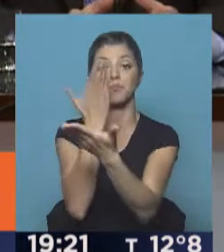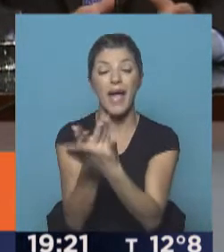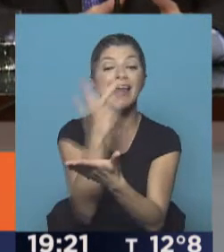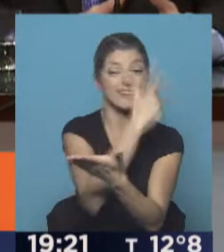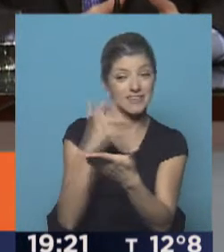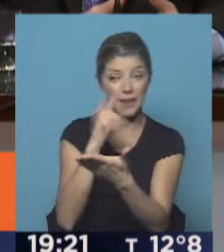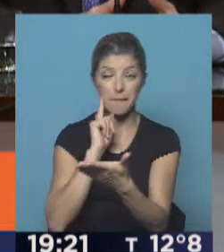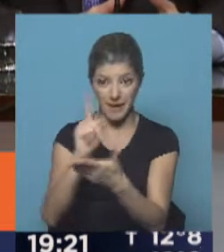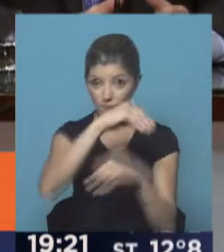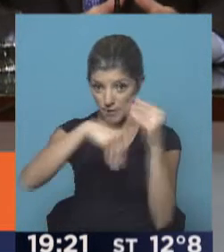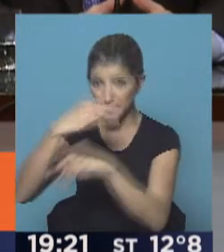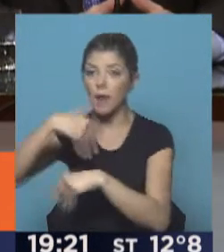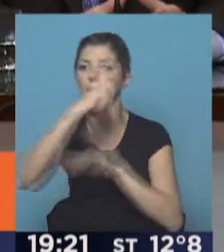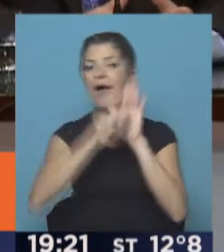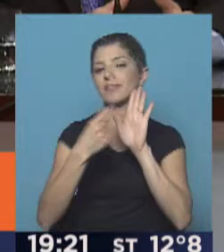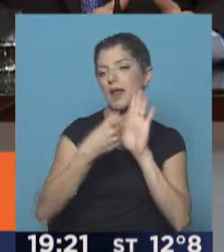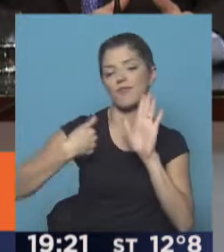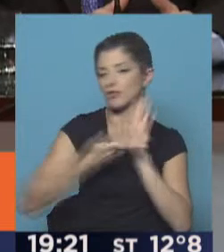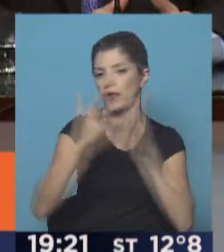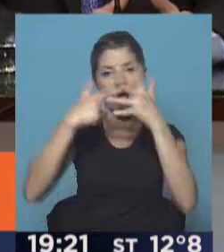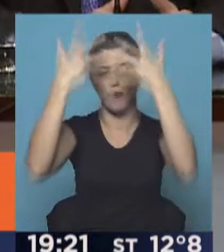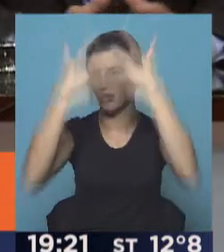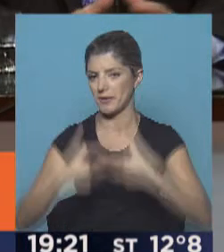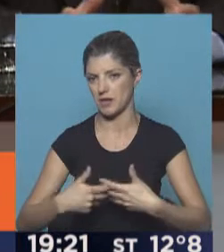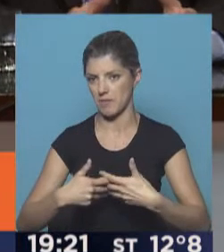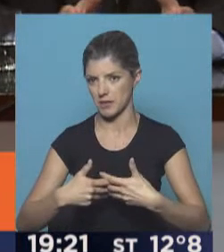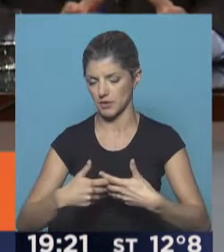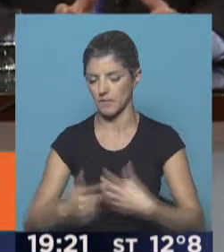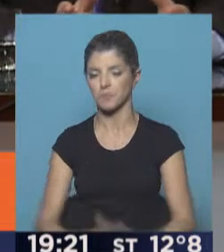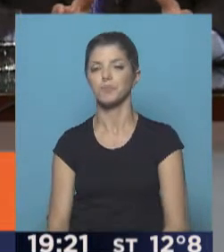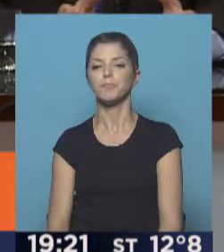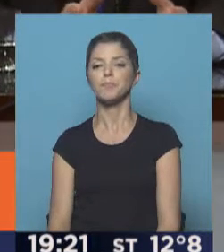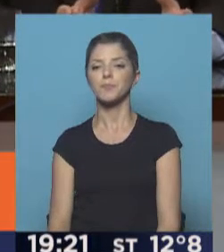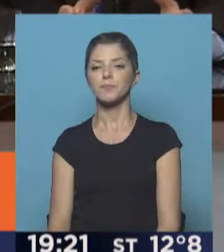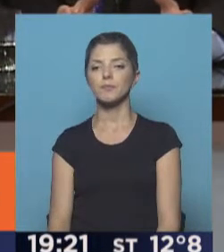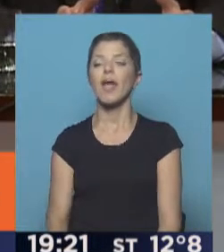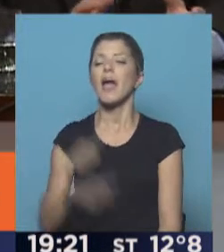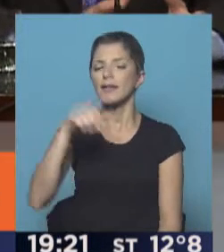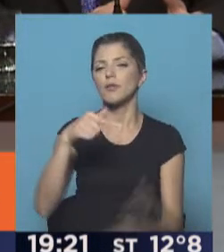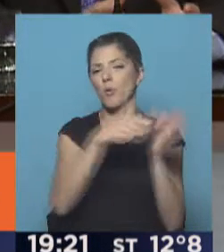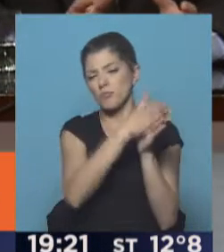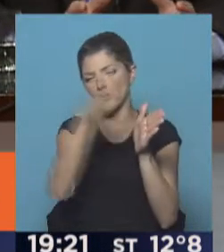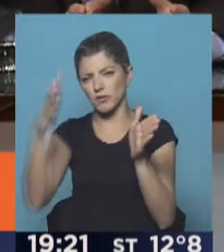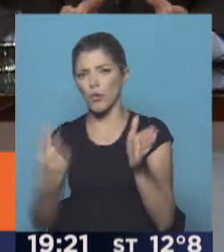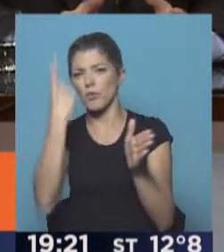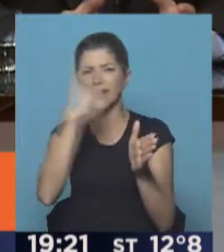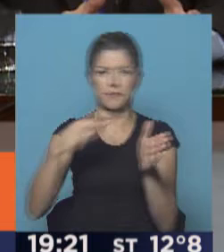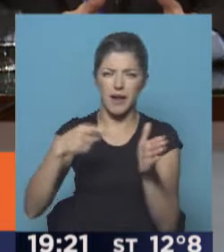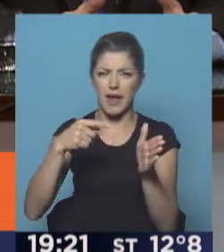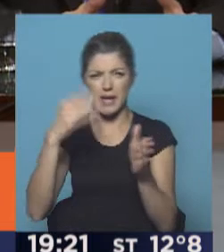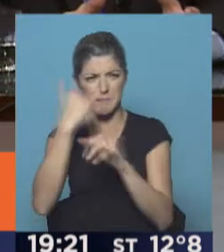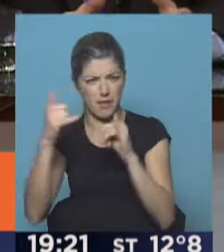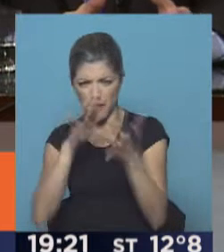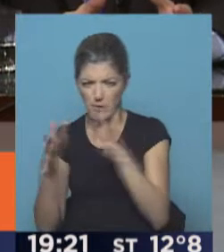familias la tarifa social. Por lo tanto, al cabo de este proceso, que es una semana y media aproximadamente, va a haber un total